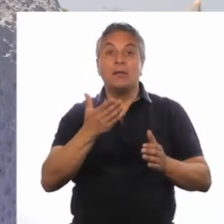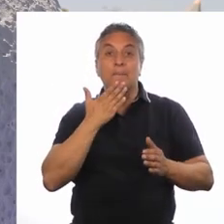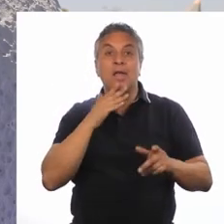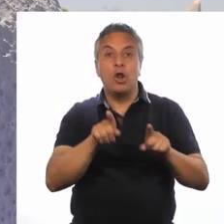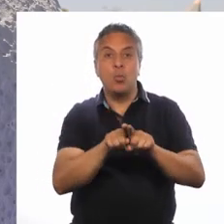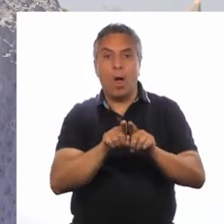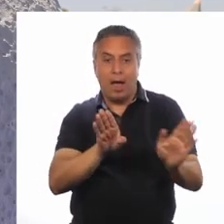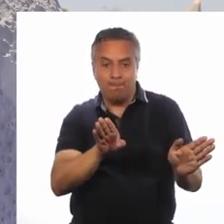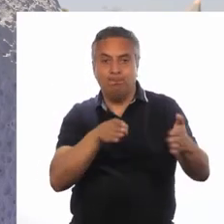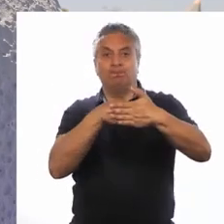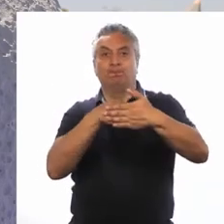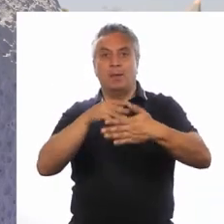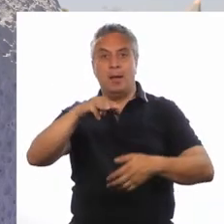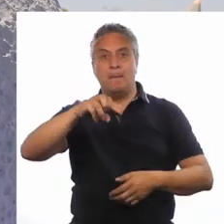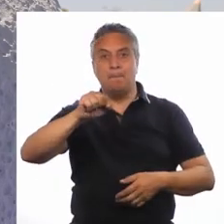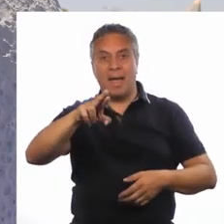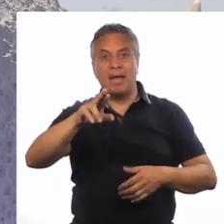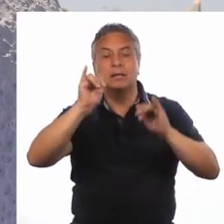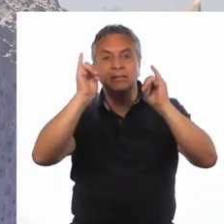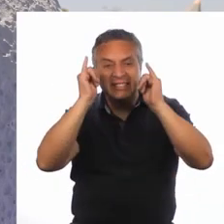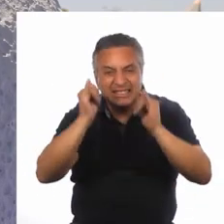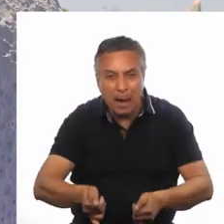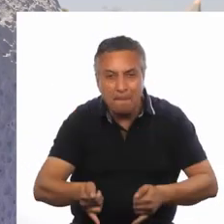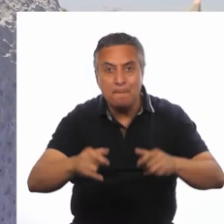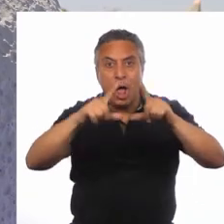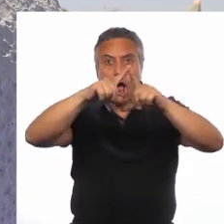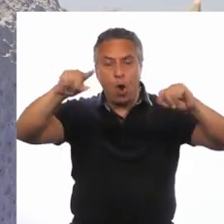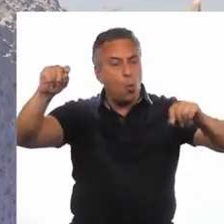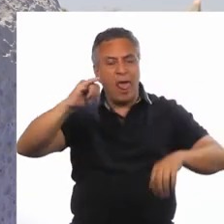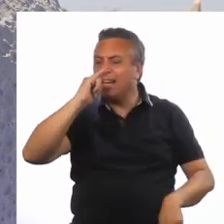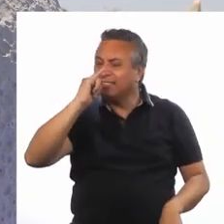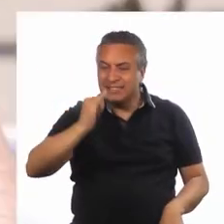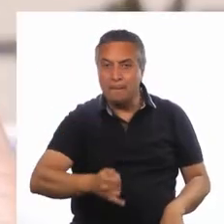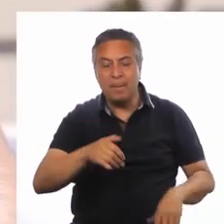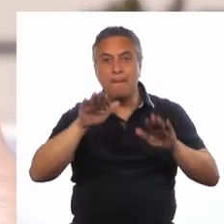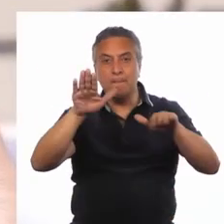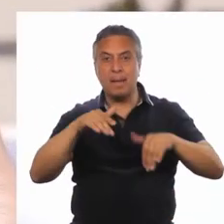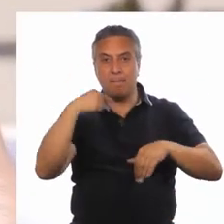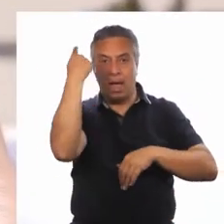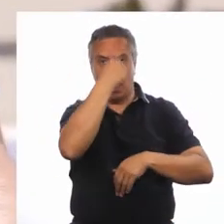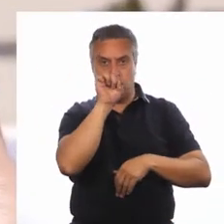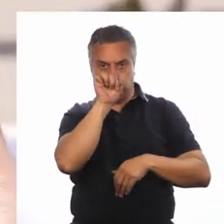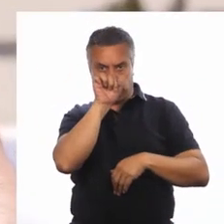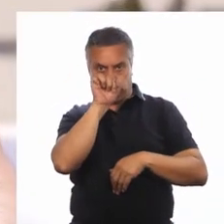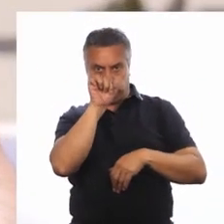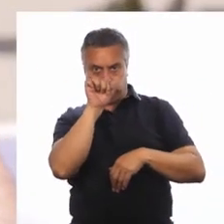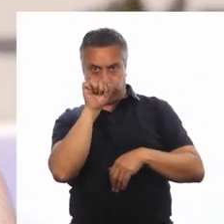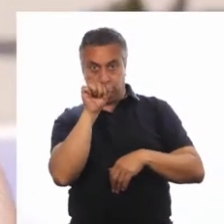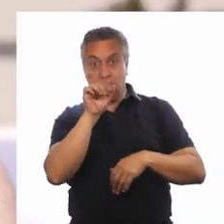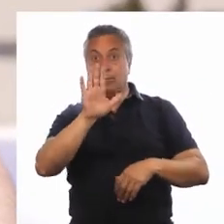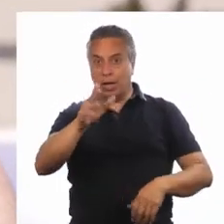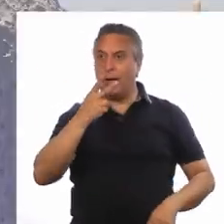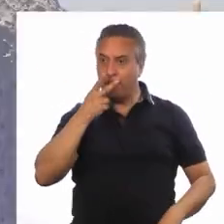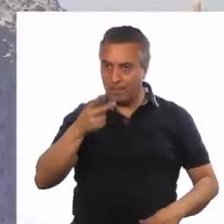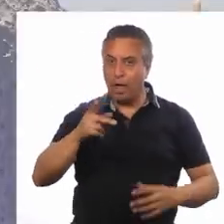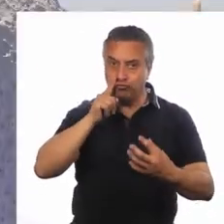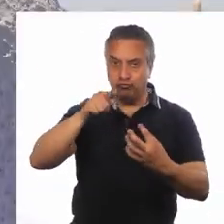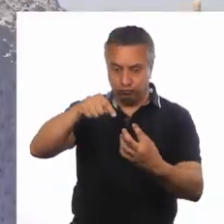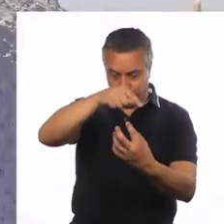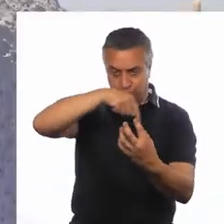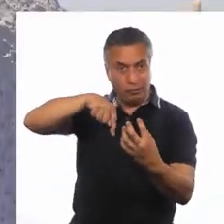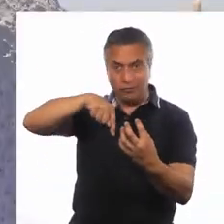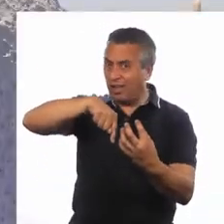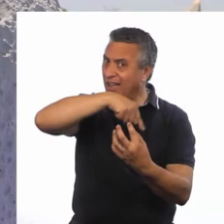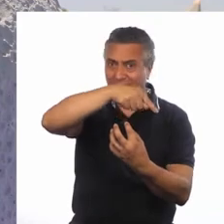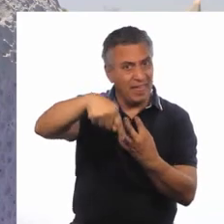lunas le ofrezcan siempre la misma cara a sus planetas. Pero mira, acá tenemos el lado oculto de nuestra Luna. Fíjate lo distinto